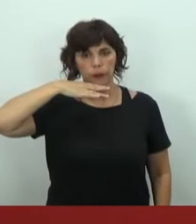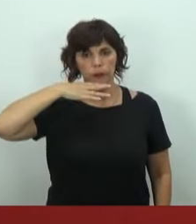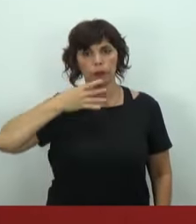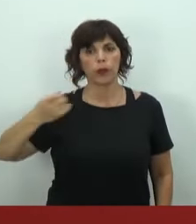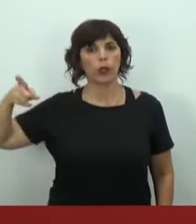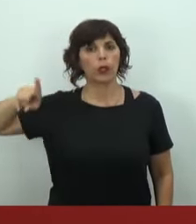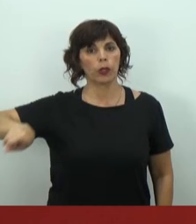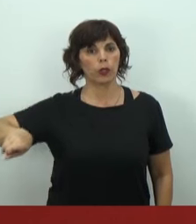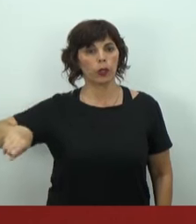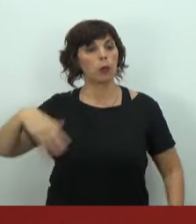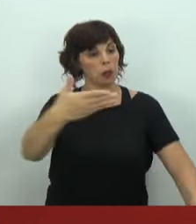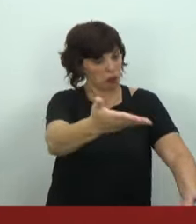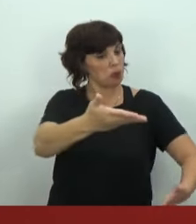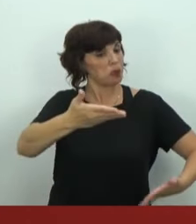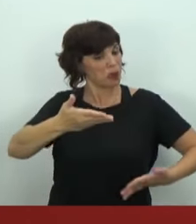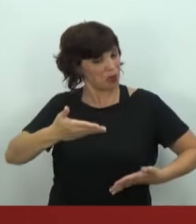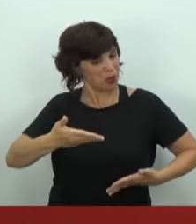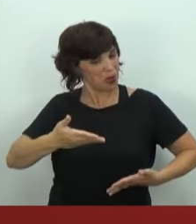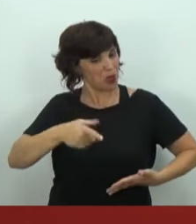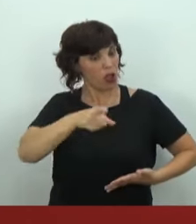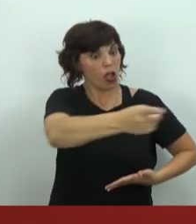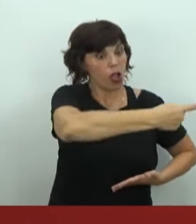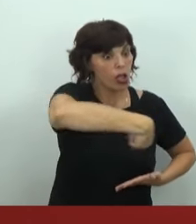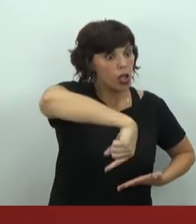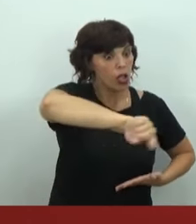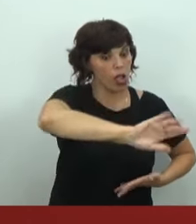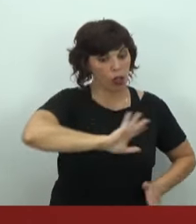le da la bienvenida y lo acepta como hijo.